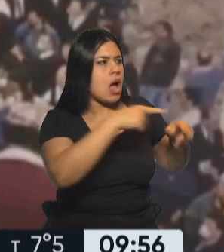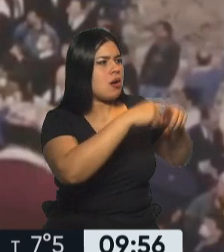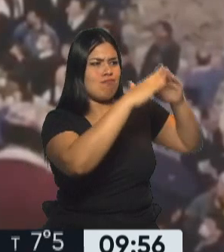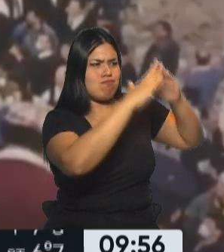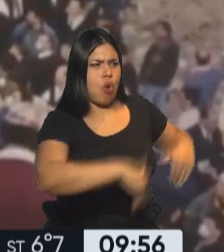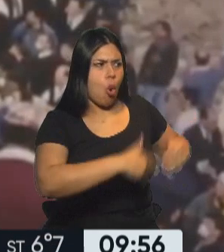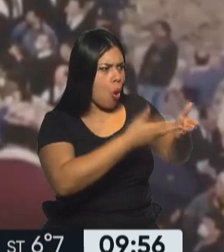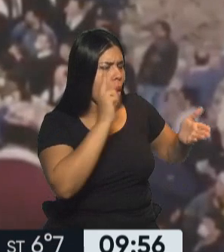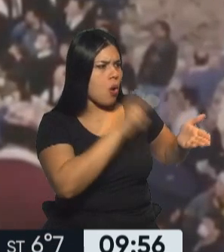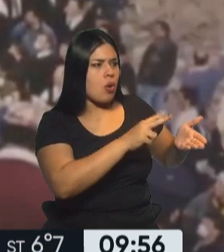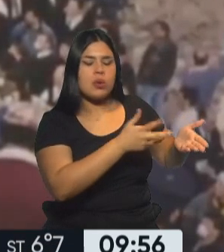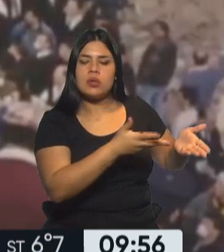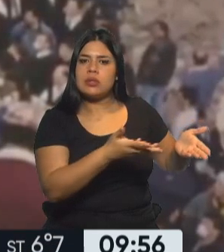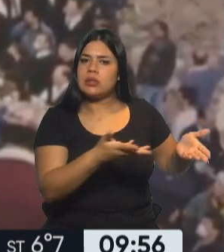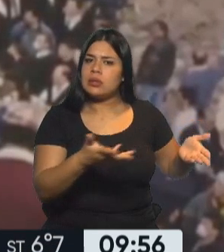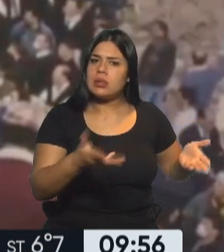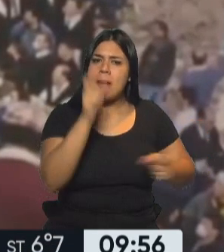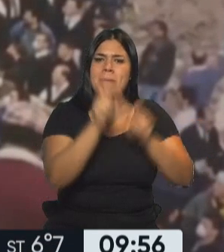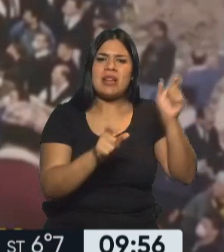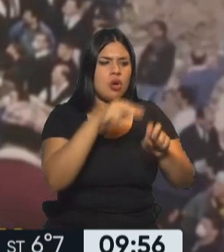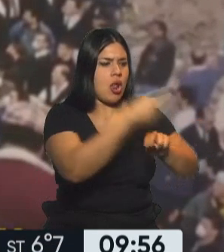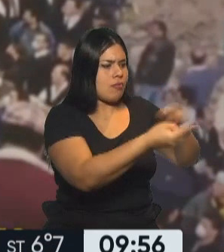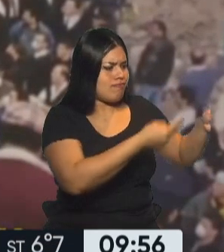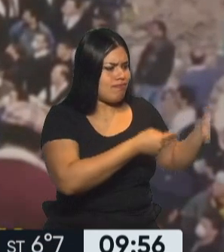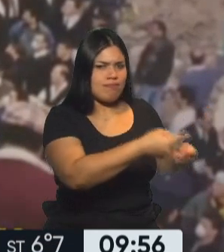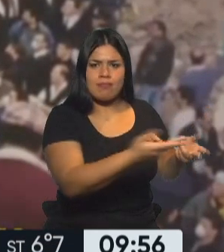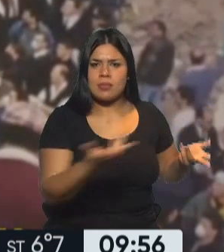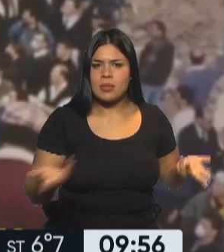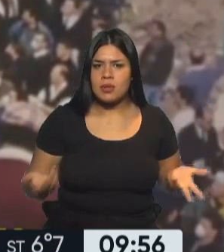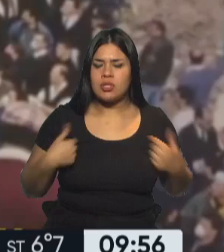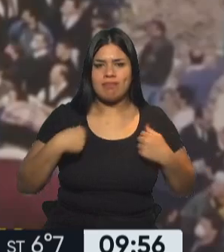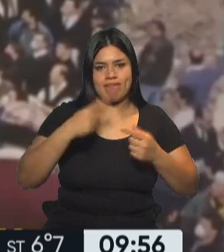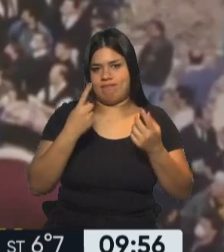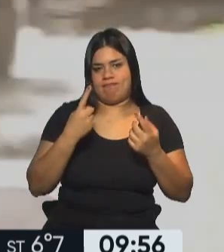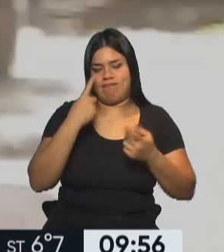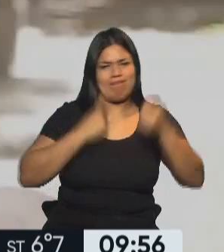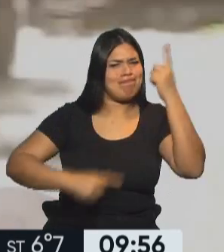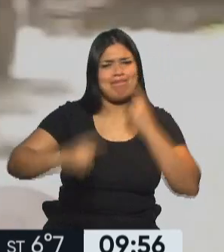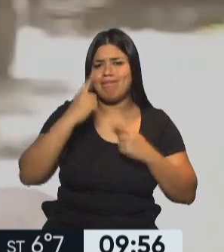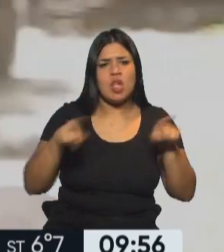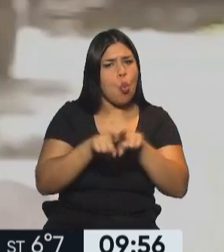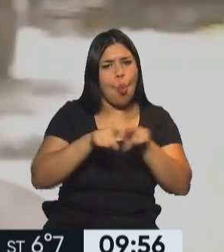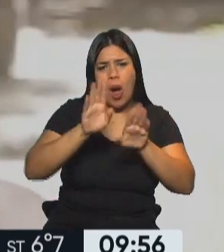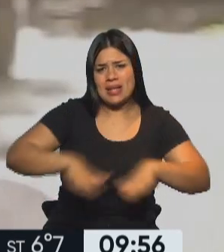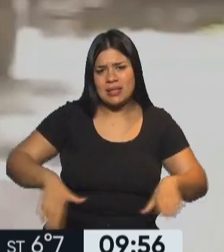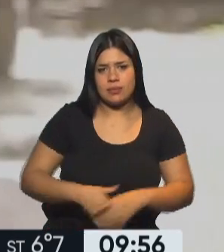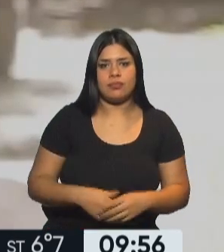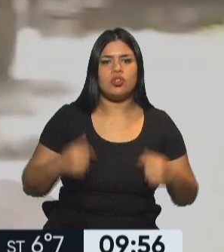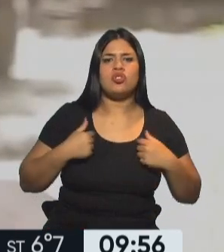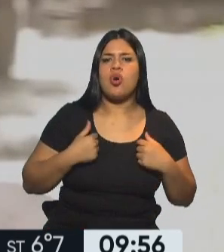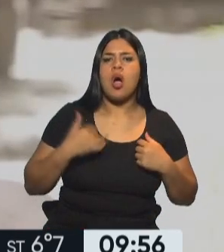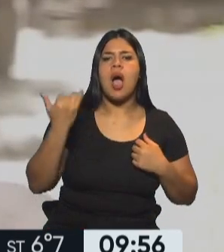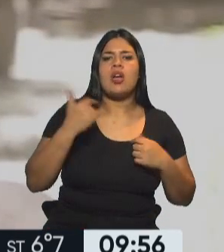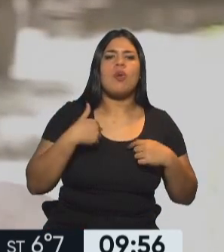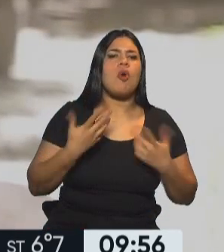decirlo, gente tirada por todos lados. Y bueno, me puse a llorar como un chiquilín. Tengo como el reflejo de gritar,